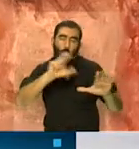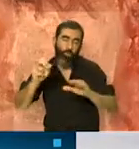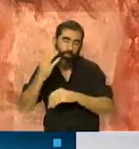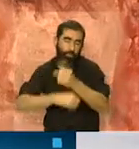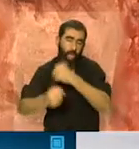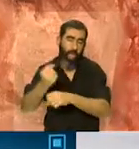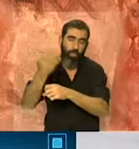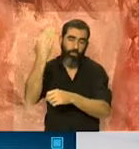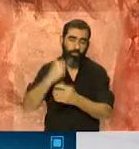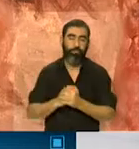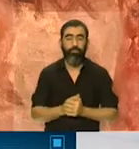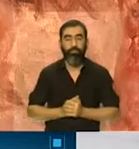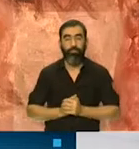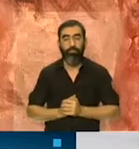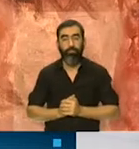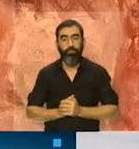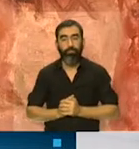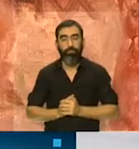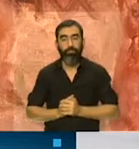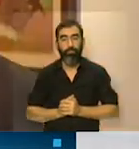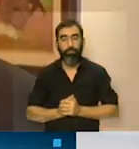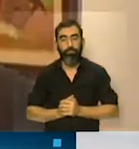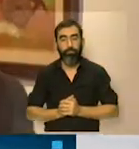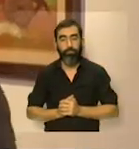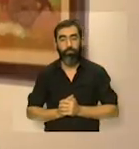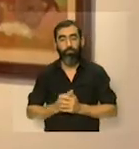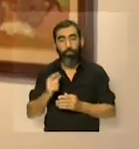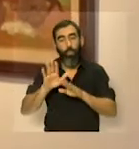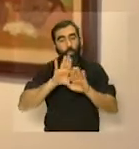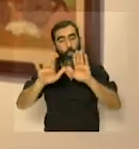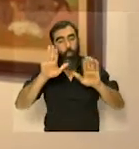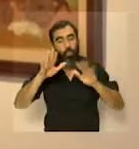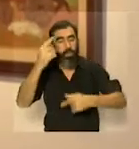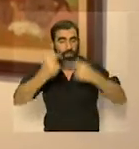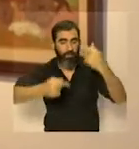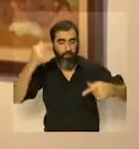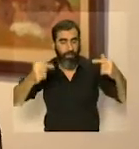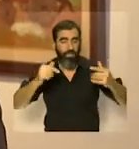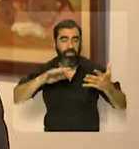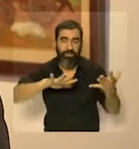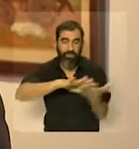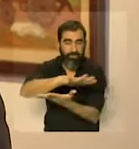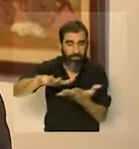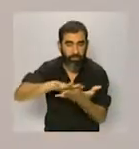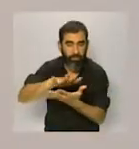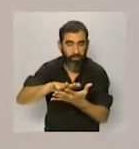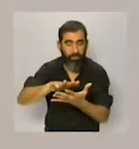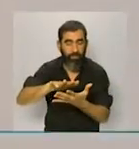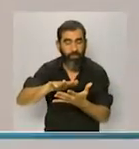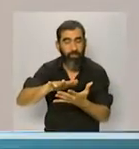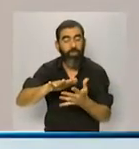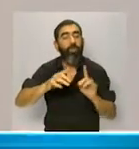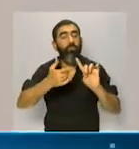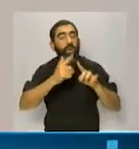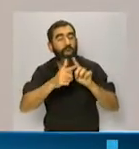Vamos a escuchar qué era lo que decía Tiago Roca. Con una exposición que muestra distintos aspectos de su relación, de la